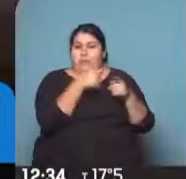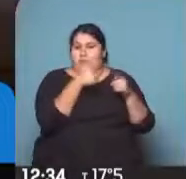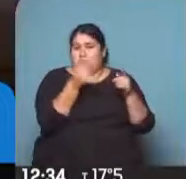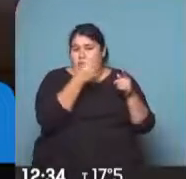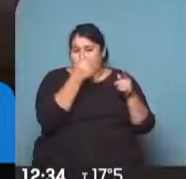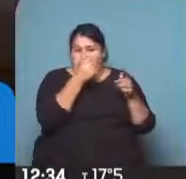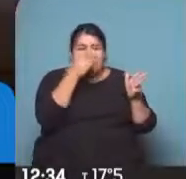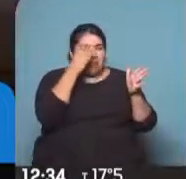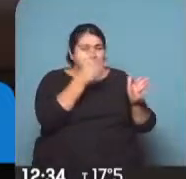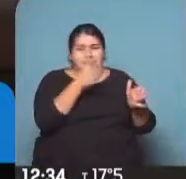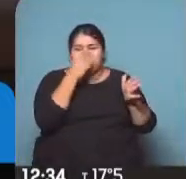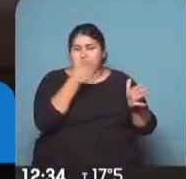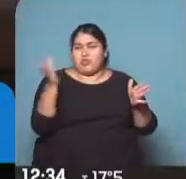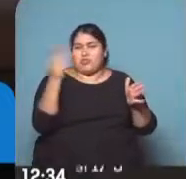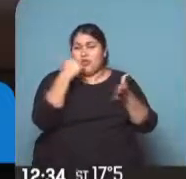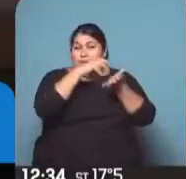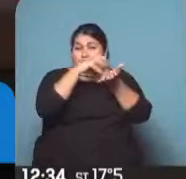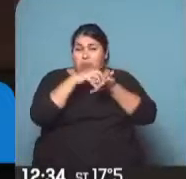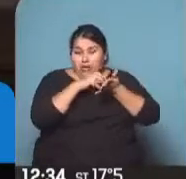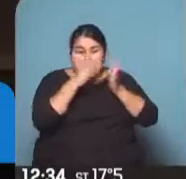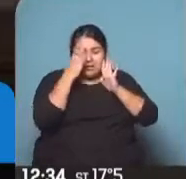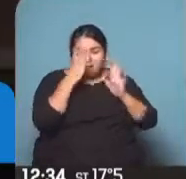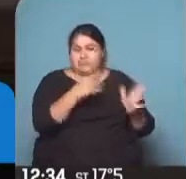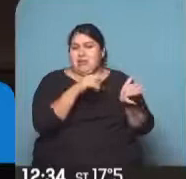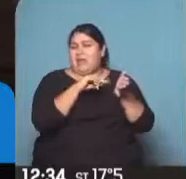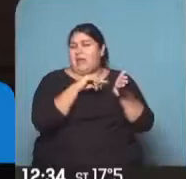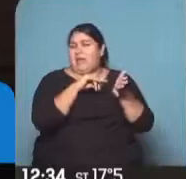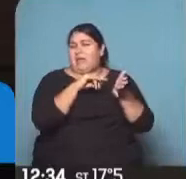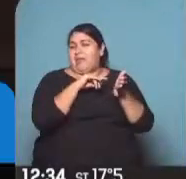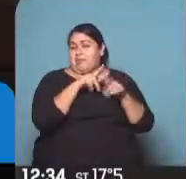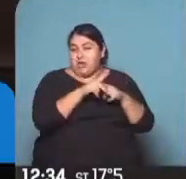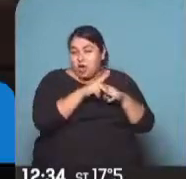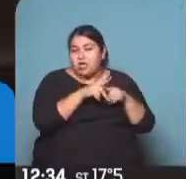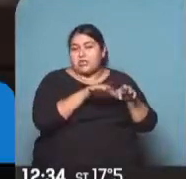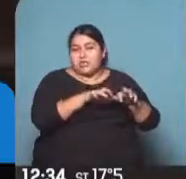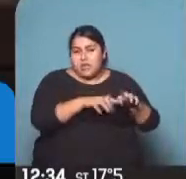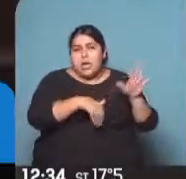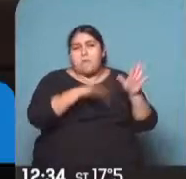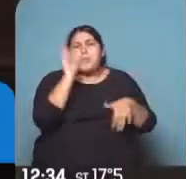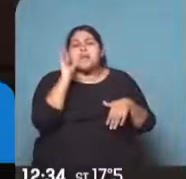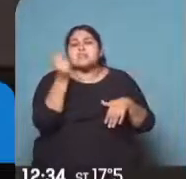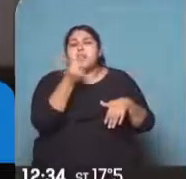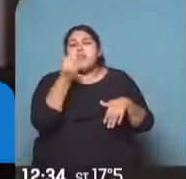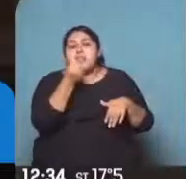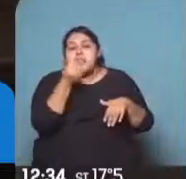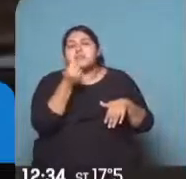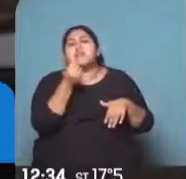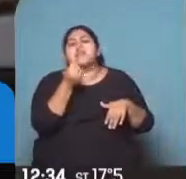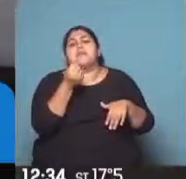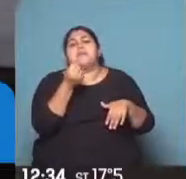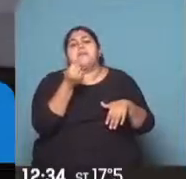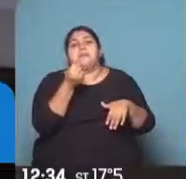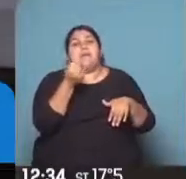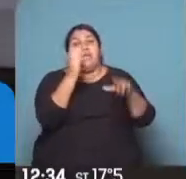están apuntando a todas las instituciones tecnológicas garanti a los habitantes del país de este país y de los países del